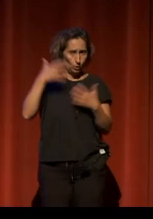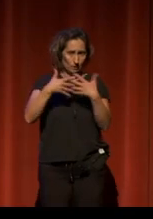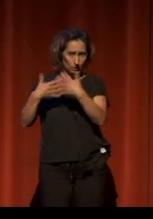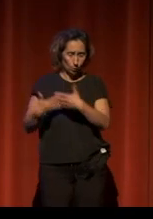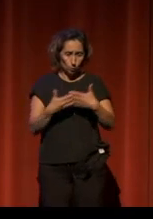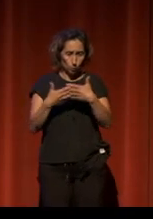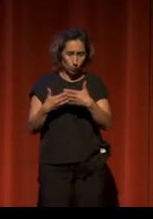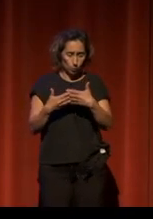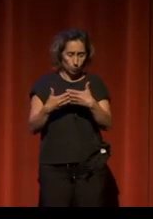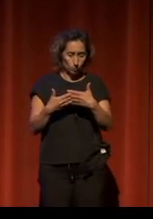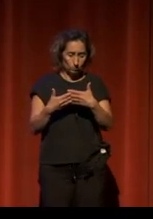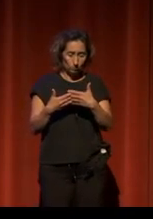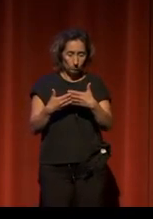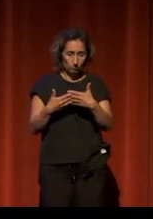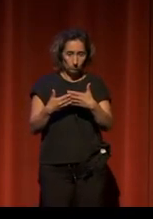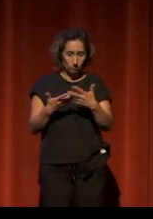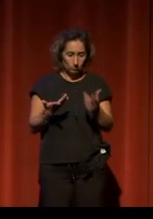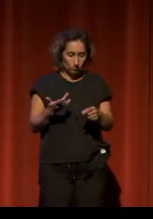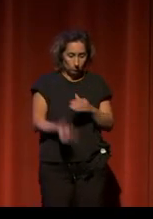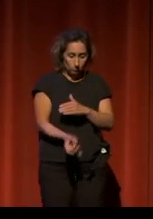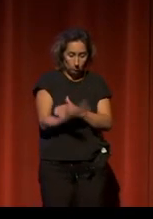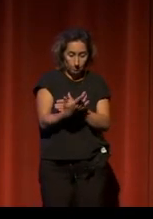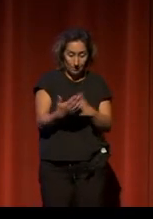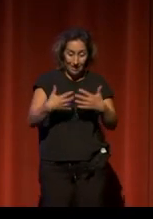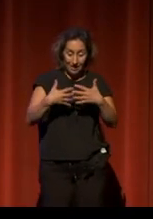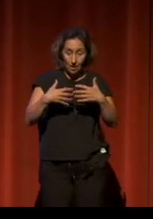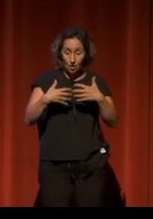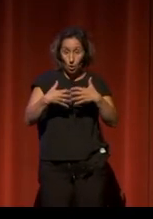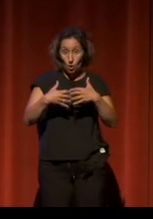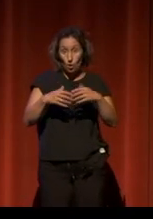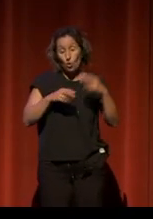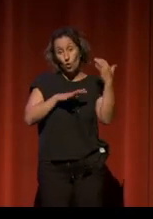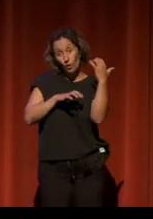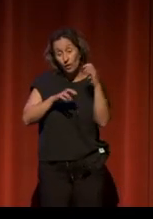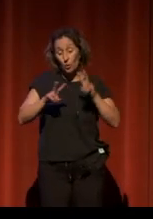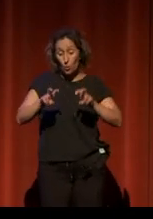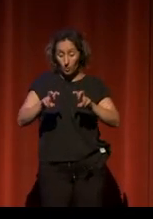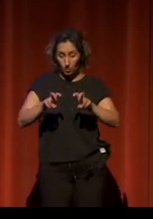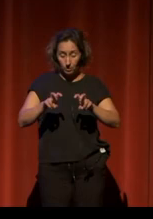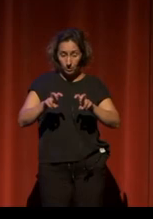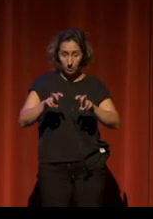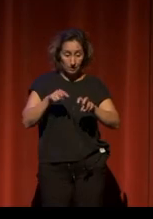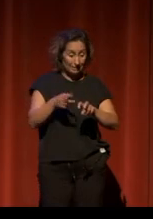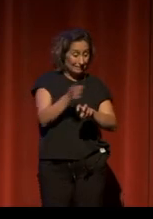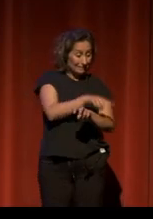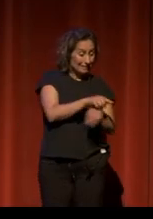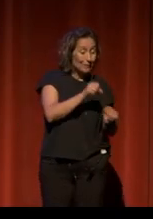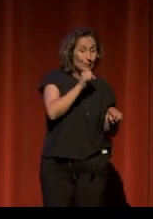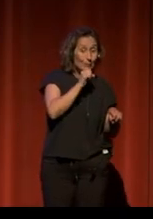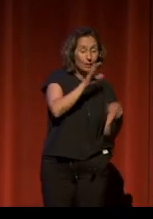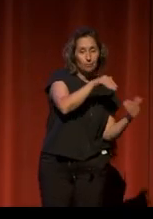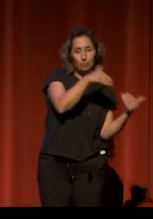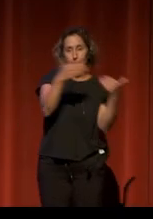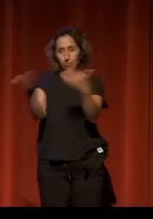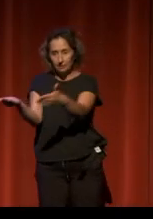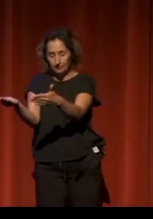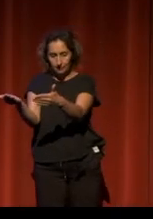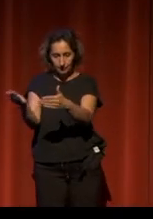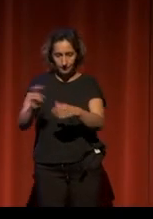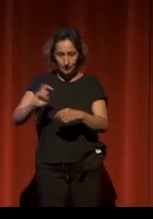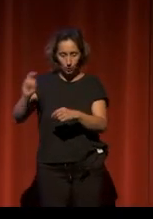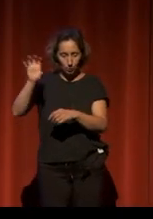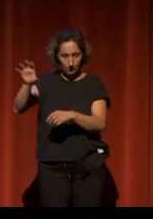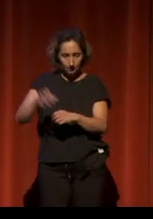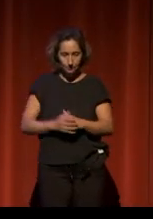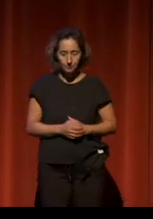uno nuevo se ha hecho uno nuevo se ha fabrica uno nuevo eh le regalan el el segundo el que se les ha quedado viejo al y este ordenador